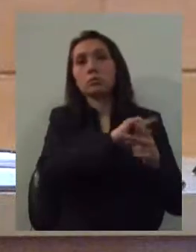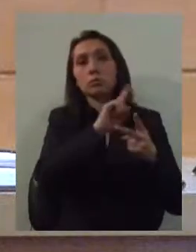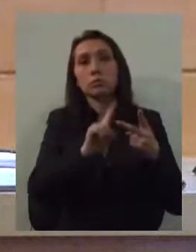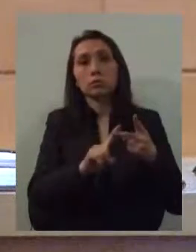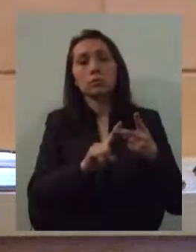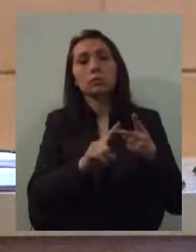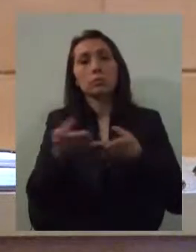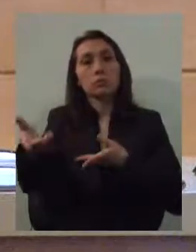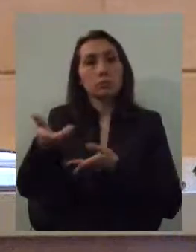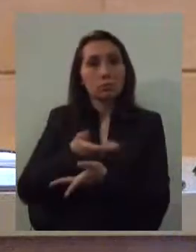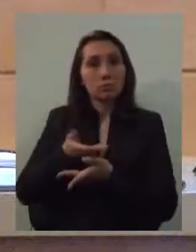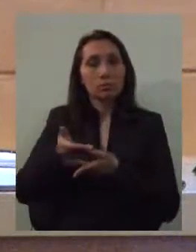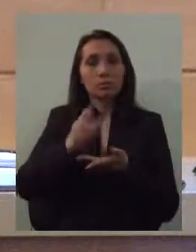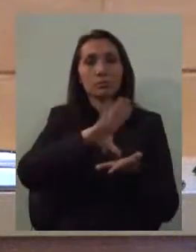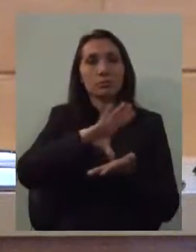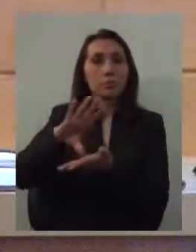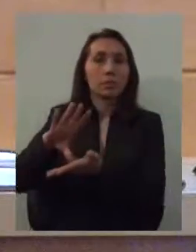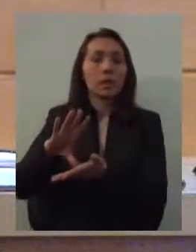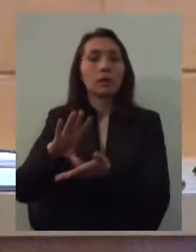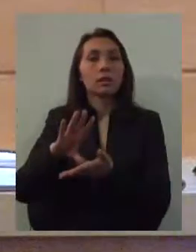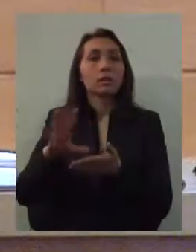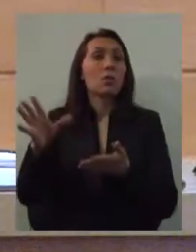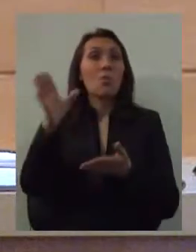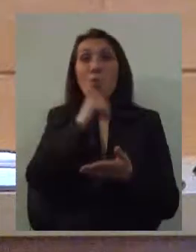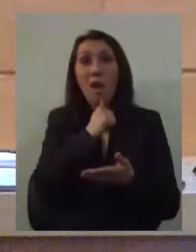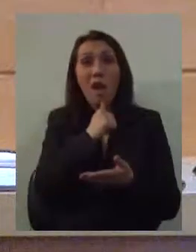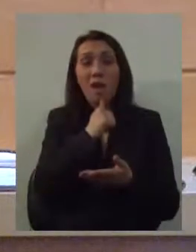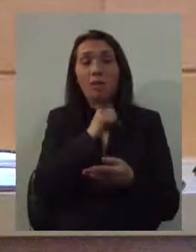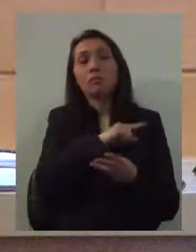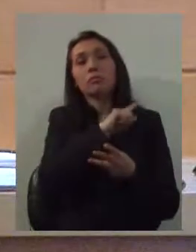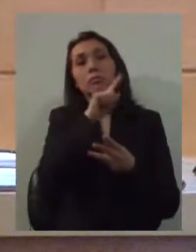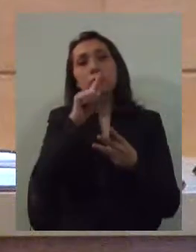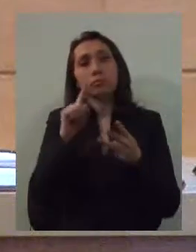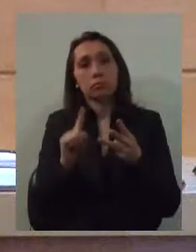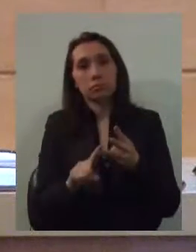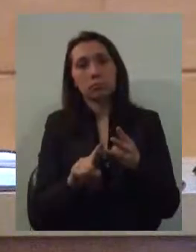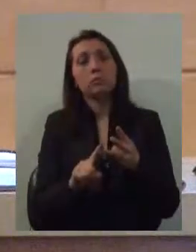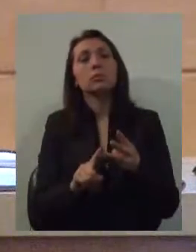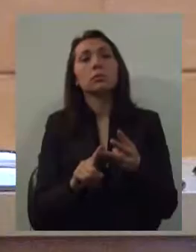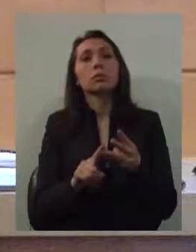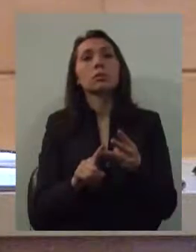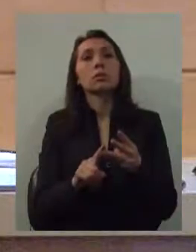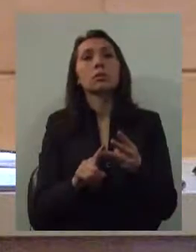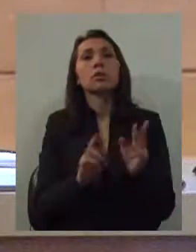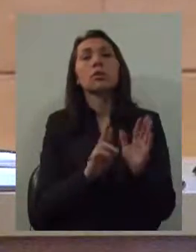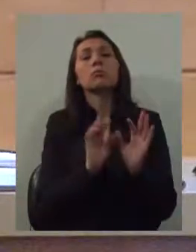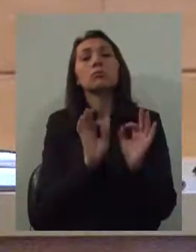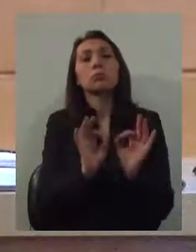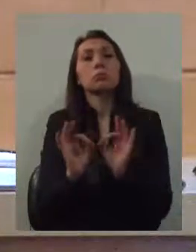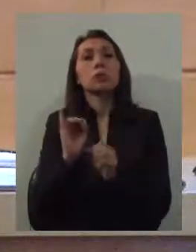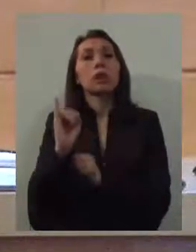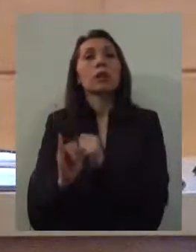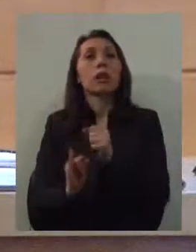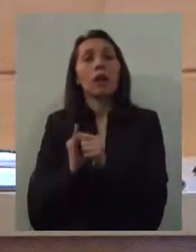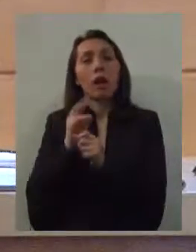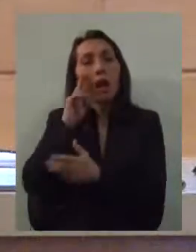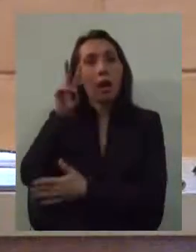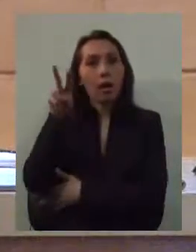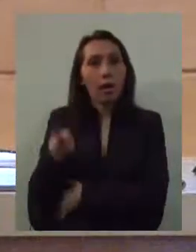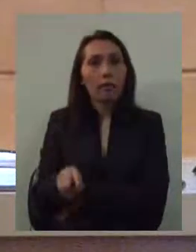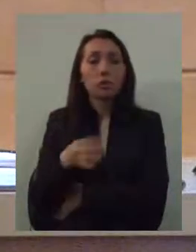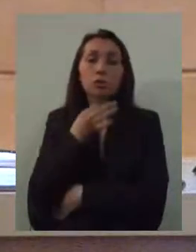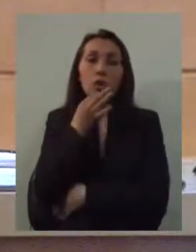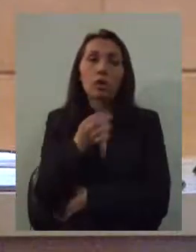de reciprocidad y de no haber reciprocidad, aplicamos el criterio de la regularidad internacional, que, como